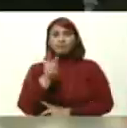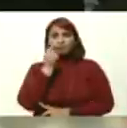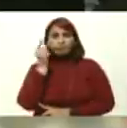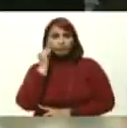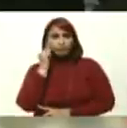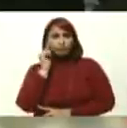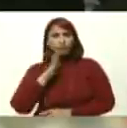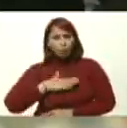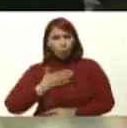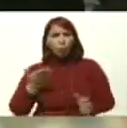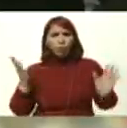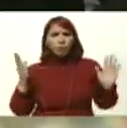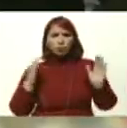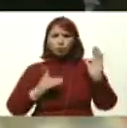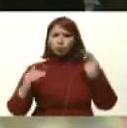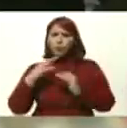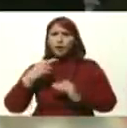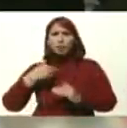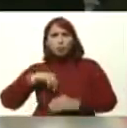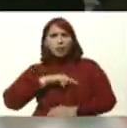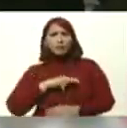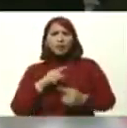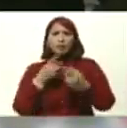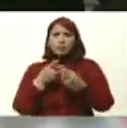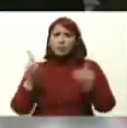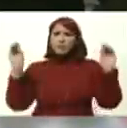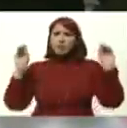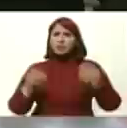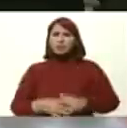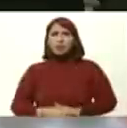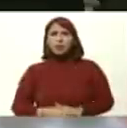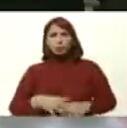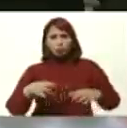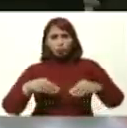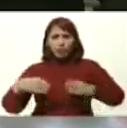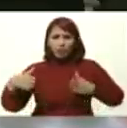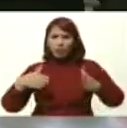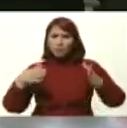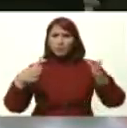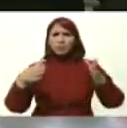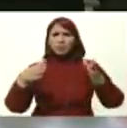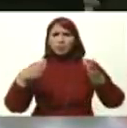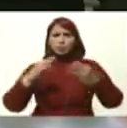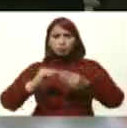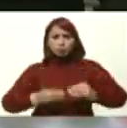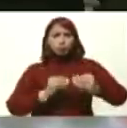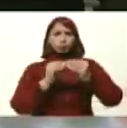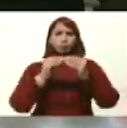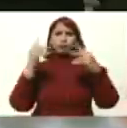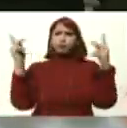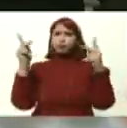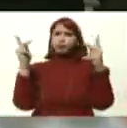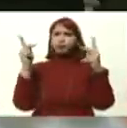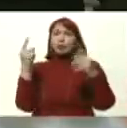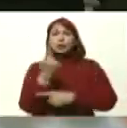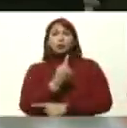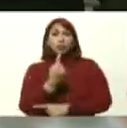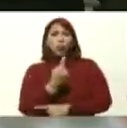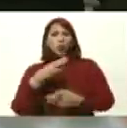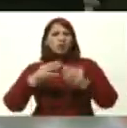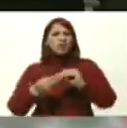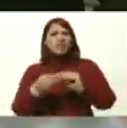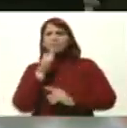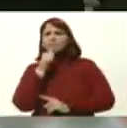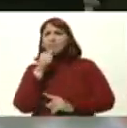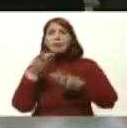podemos superar nuestras diferencias y tomar el camino de la recuperación, la prosperidad, solo a través